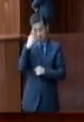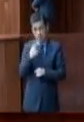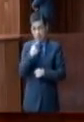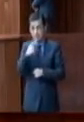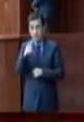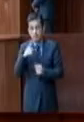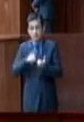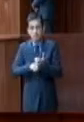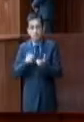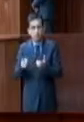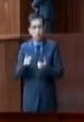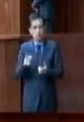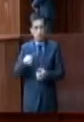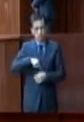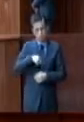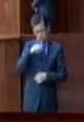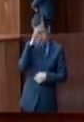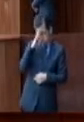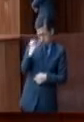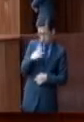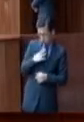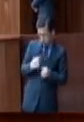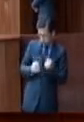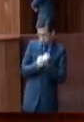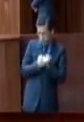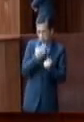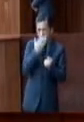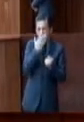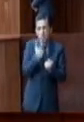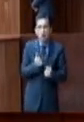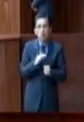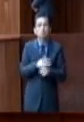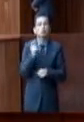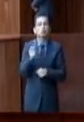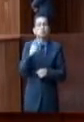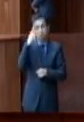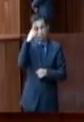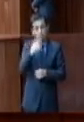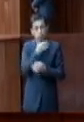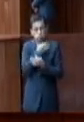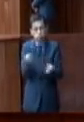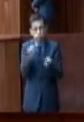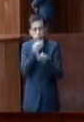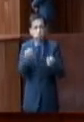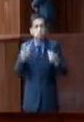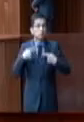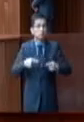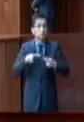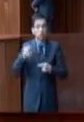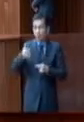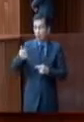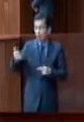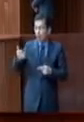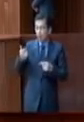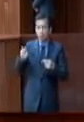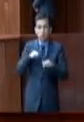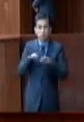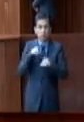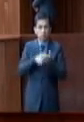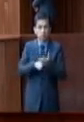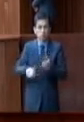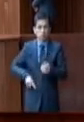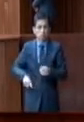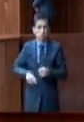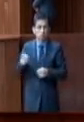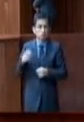el asunto no nos parecen fundadas en tanto que se trata de promoción personalizada de funcionarios públicos y en este caso pues se trata